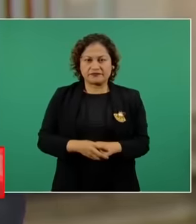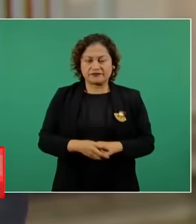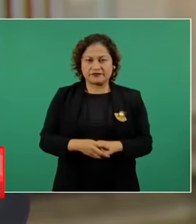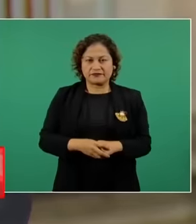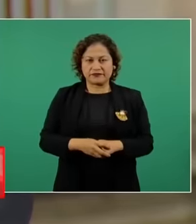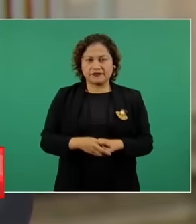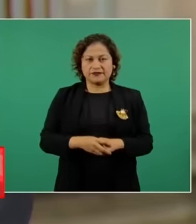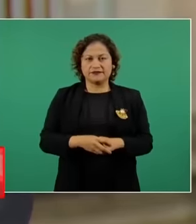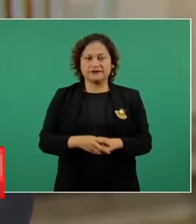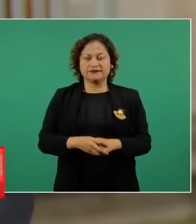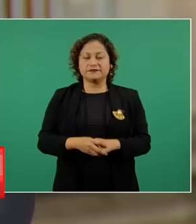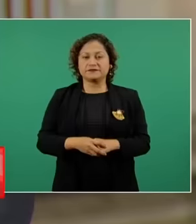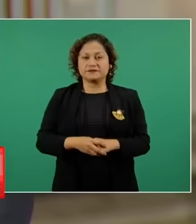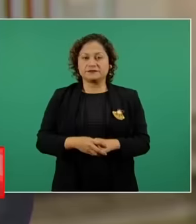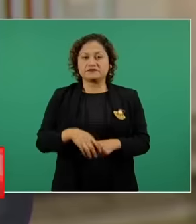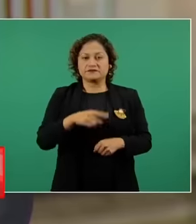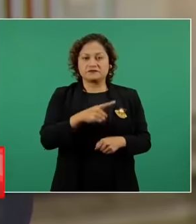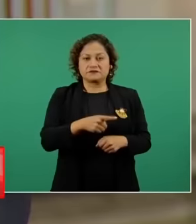liberticida,